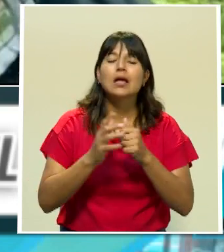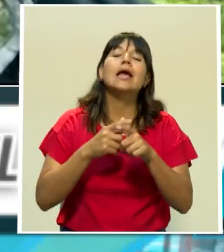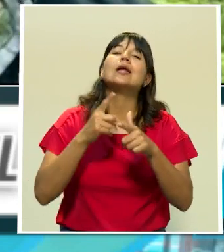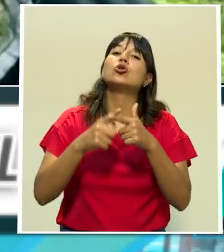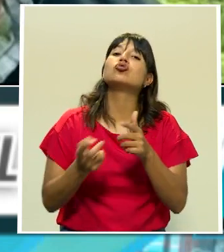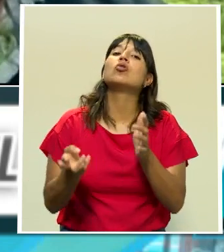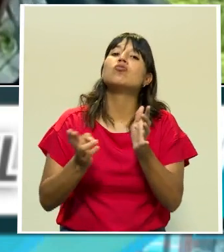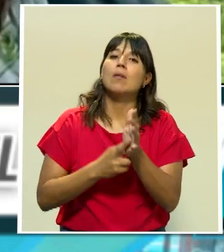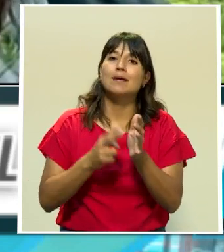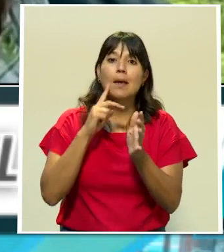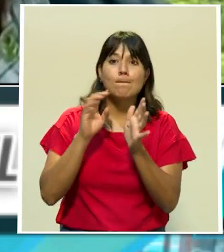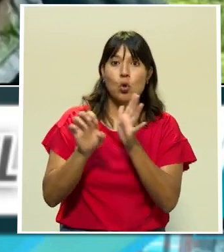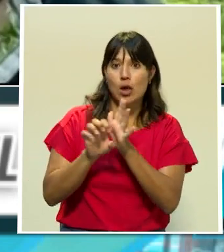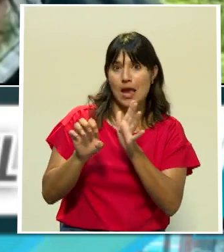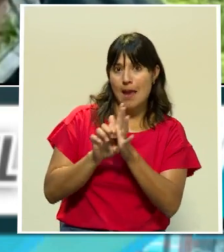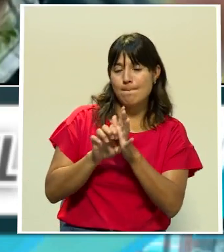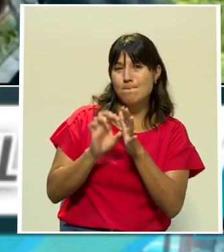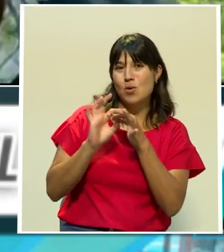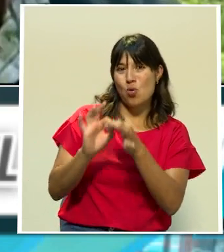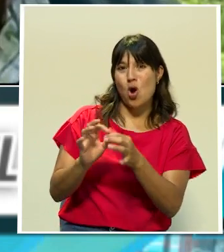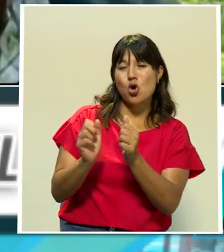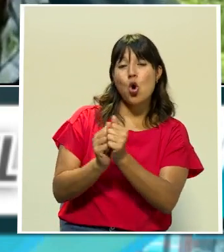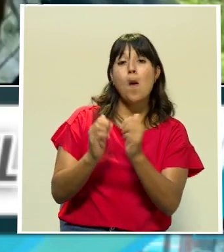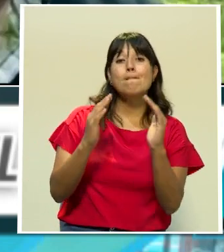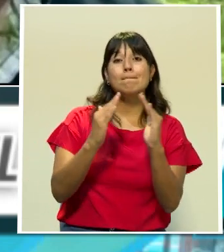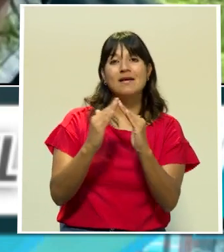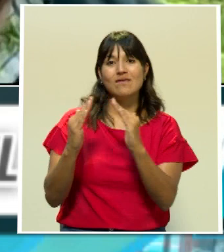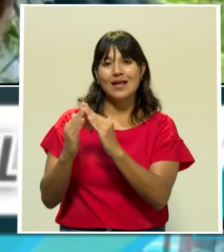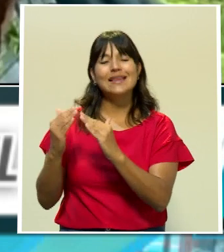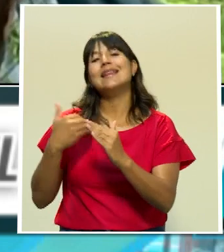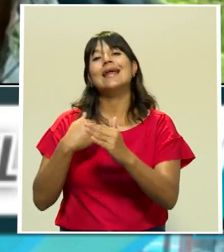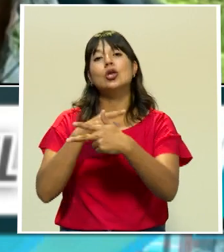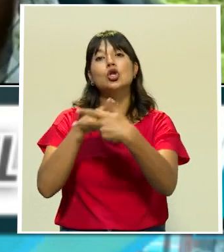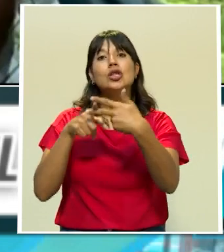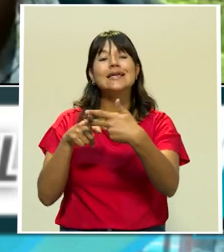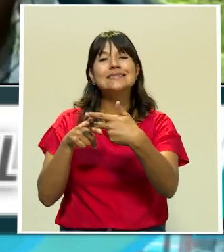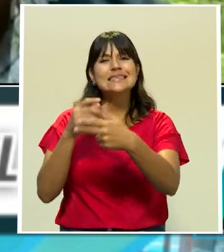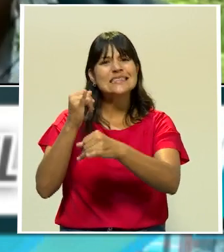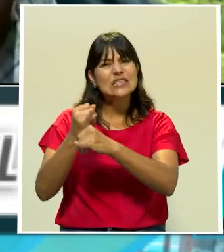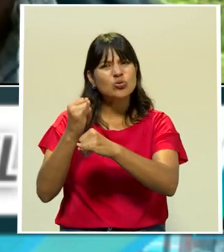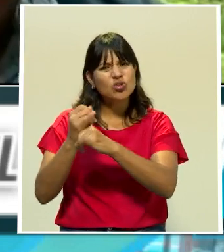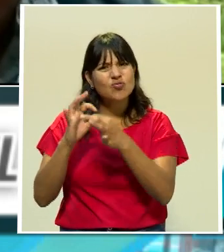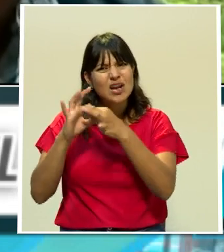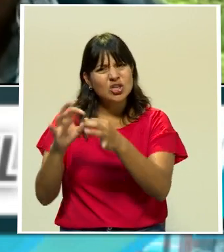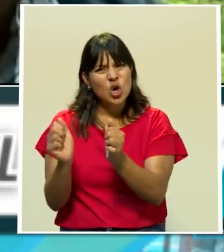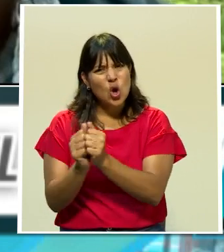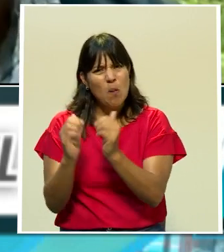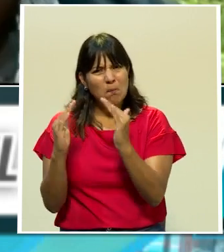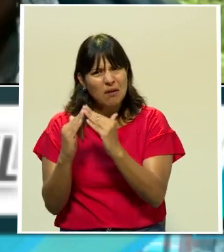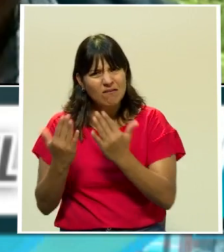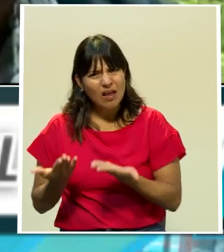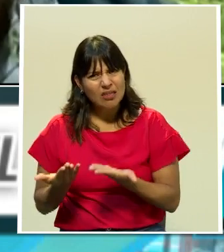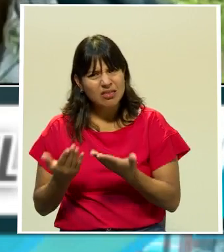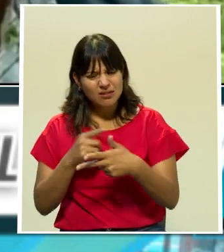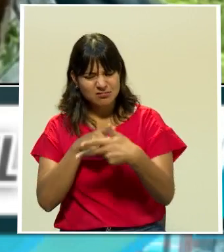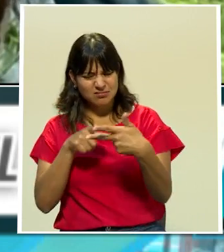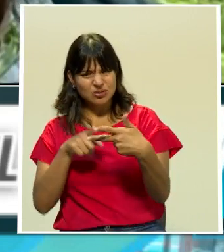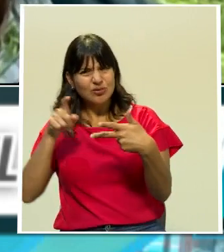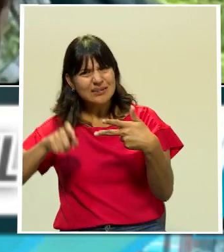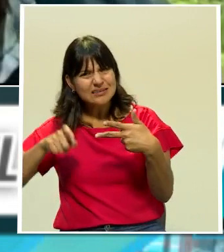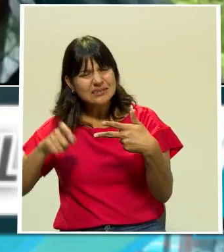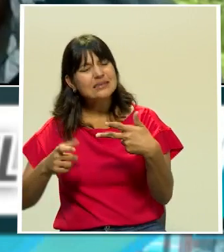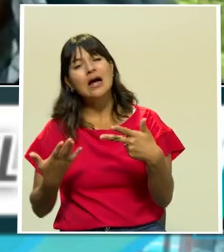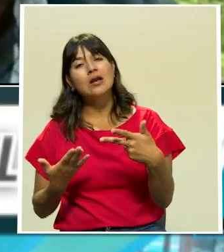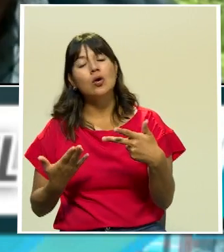por ejemplo, en el sector vivienda tenemos 3 entidades que tienen que ver con vivienda, y entonces me pregunto si eso se debe mantener